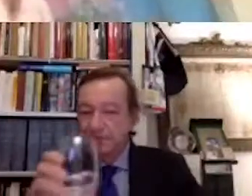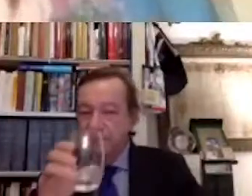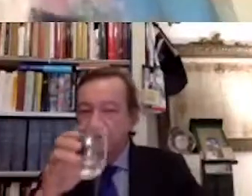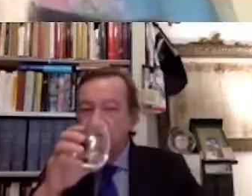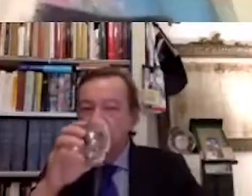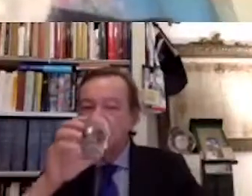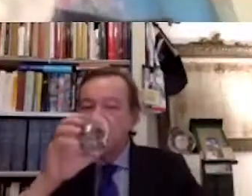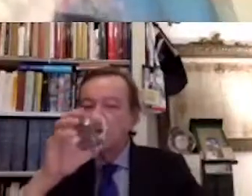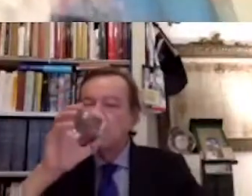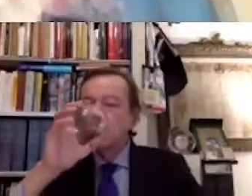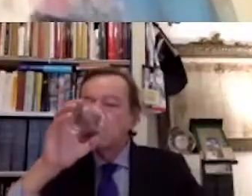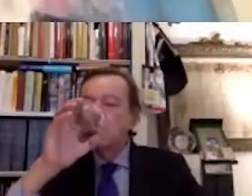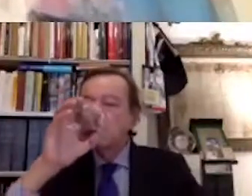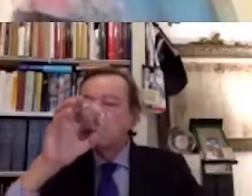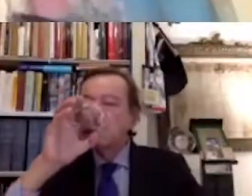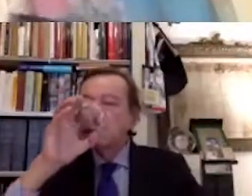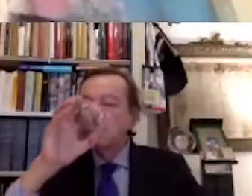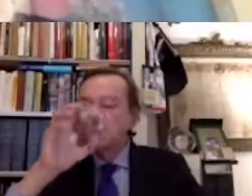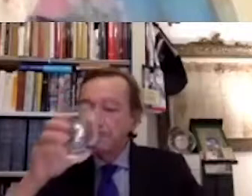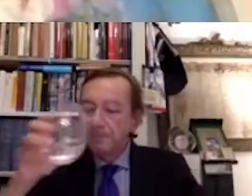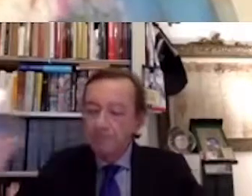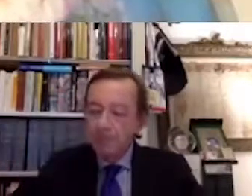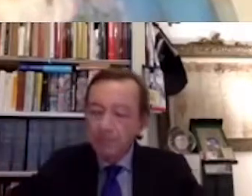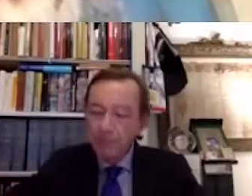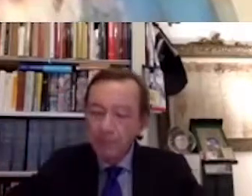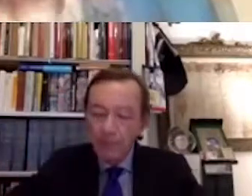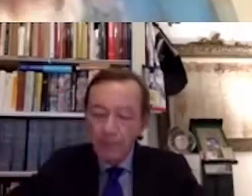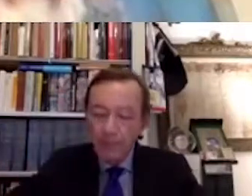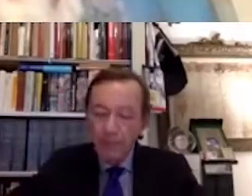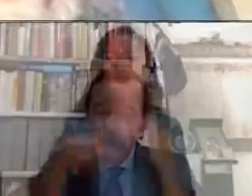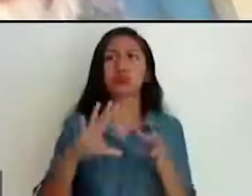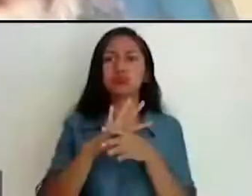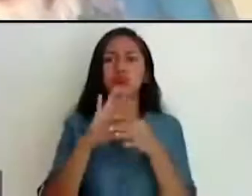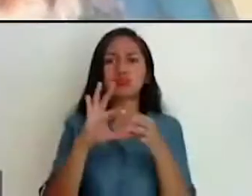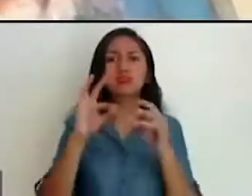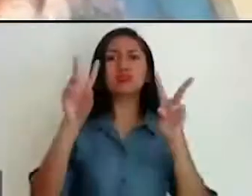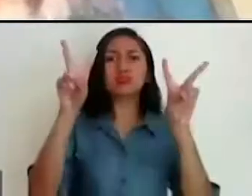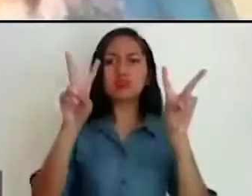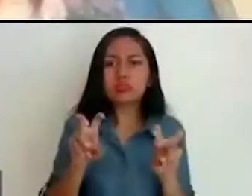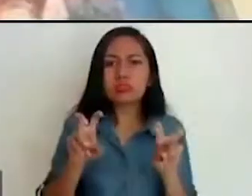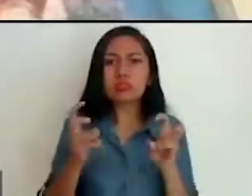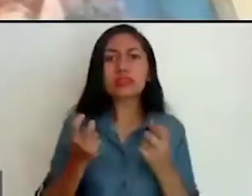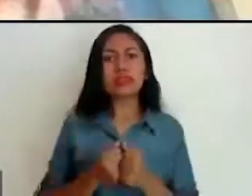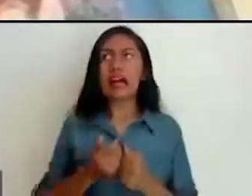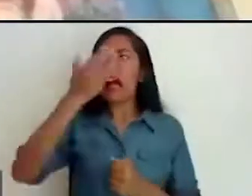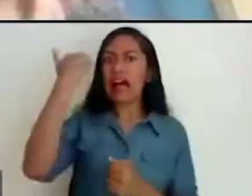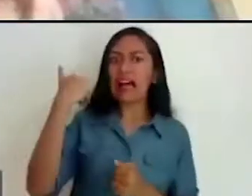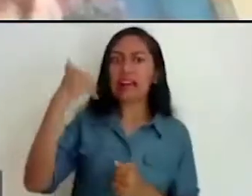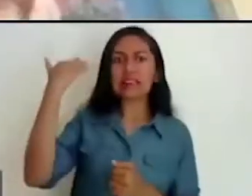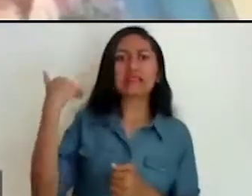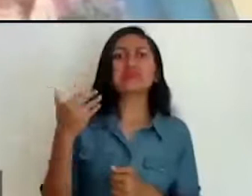Y nos dice que presentará esta situación un tanto cuanto inédita de los OCLE, las